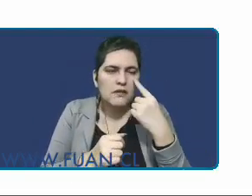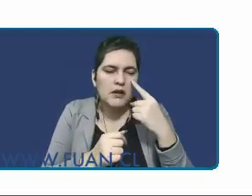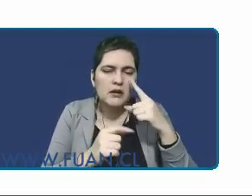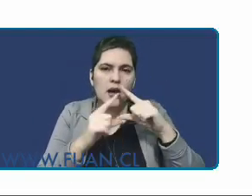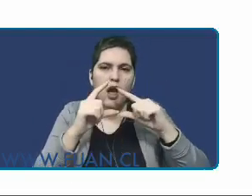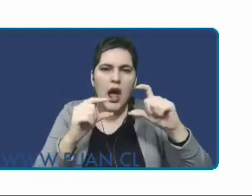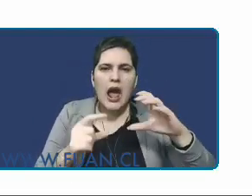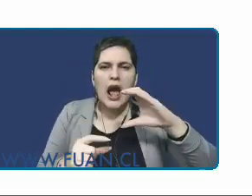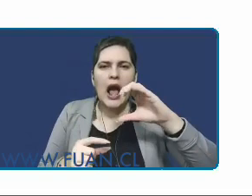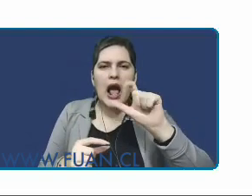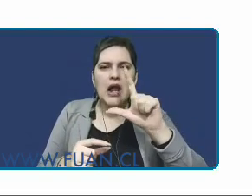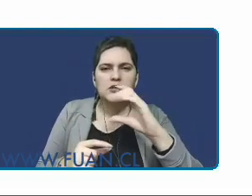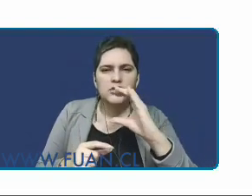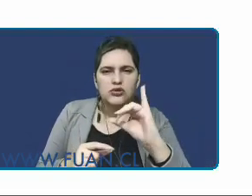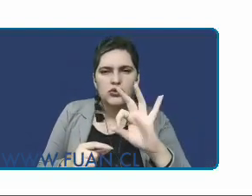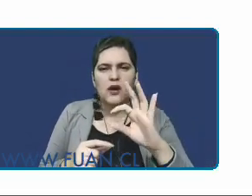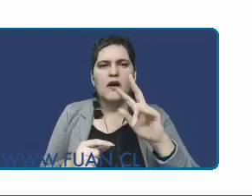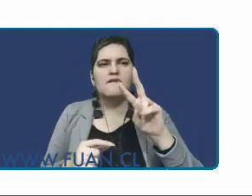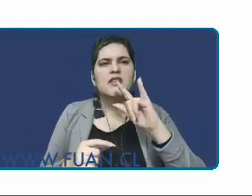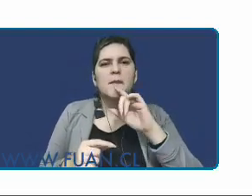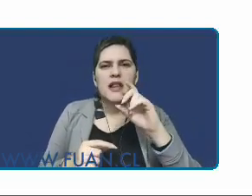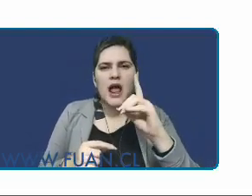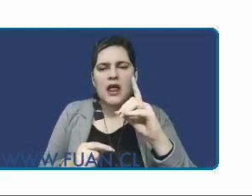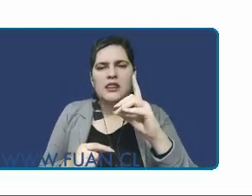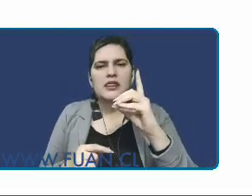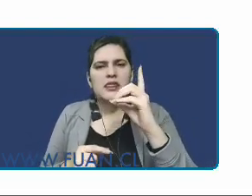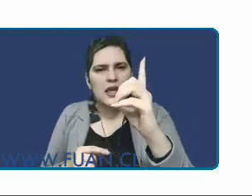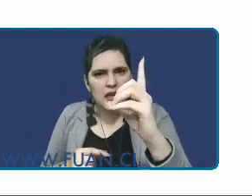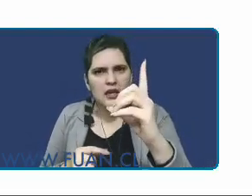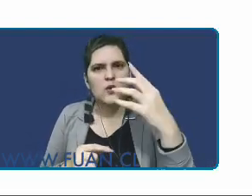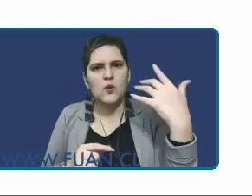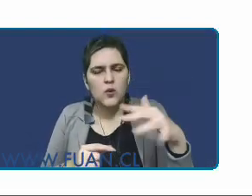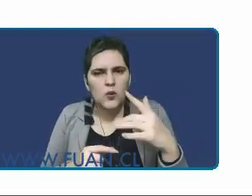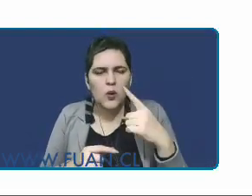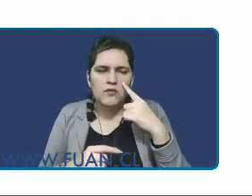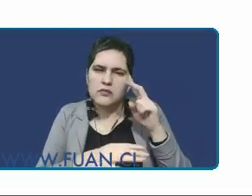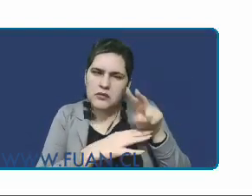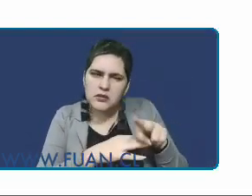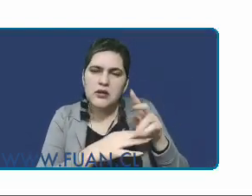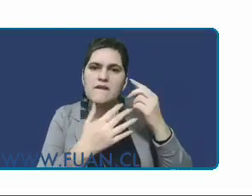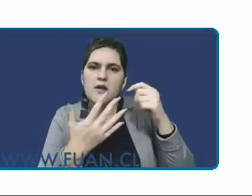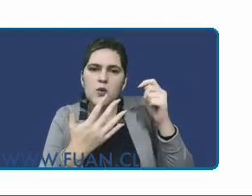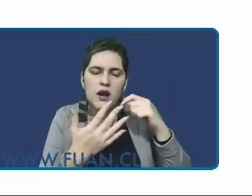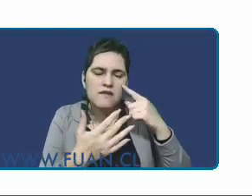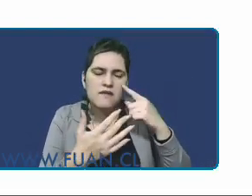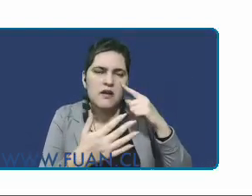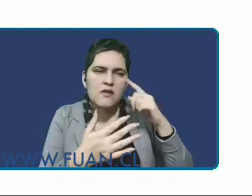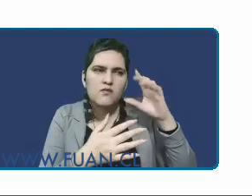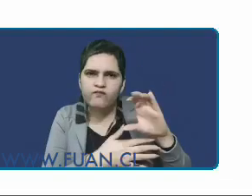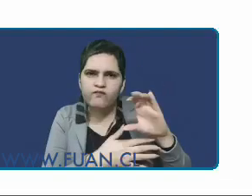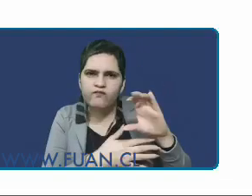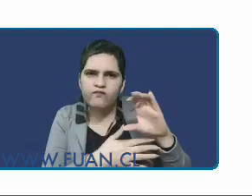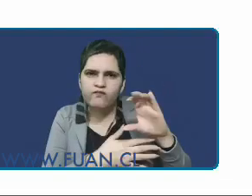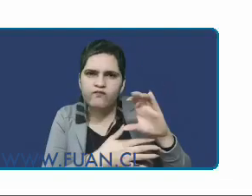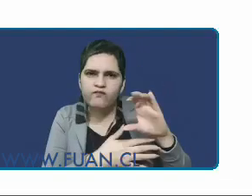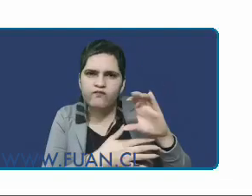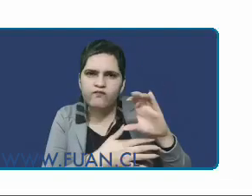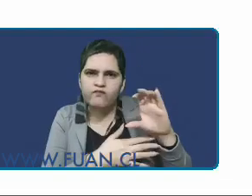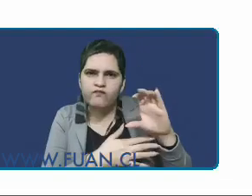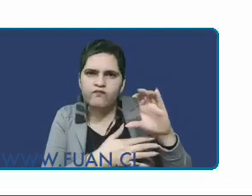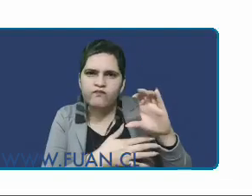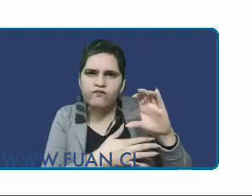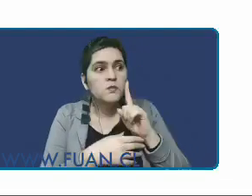ir a medir algunas cosas si estoy sospechando, y ir a buscar las condiciones, ir a buscar las alergias si tengo síntomas de alergia, ir a buscar